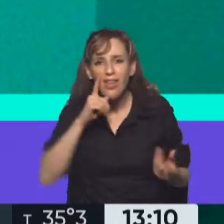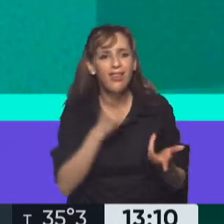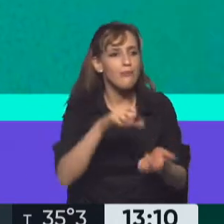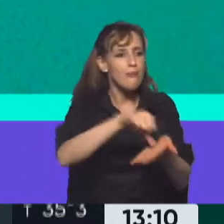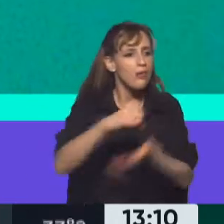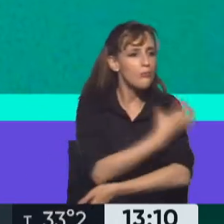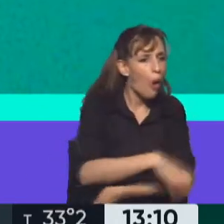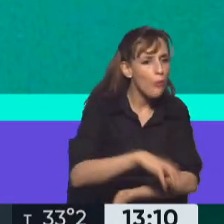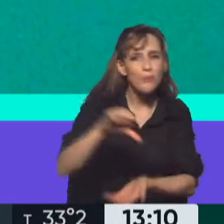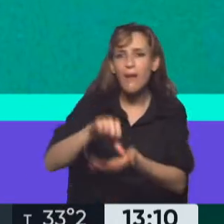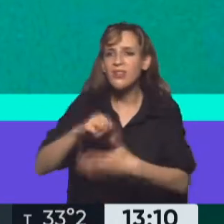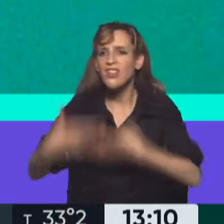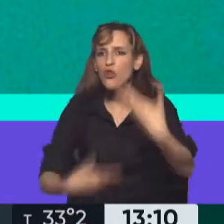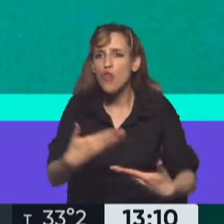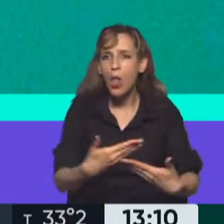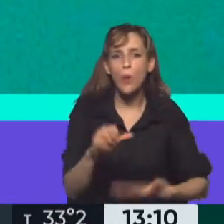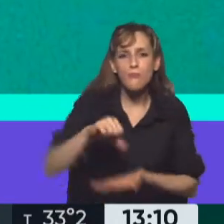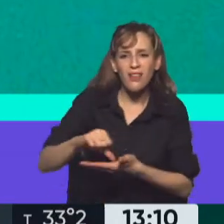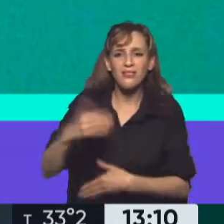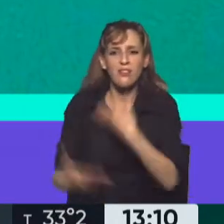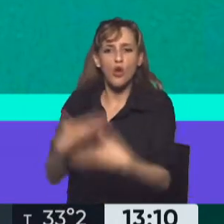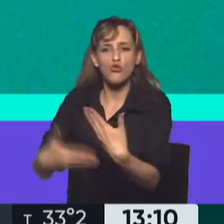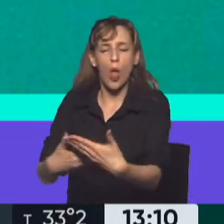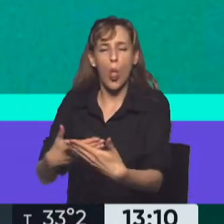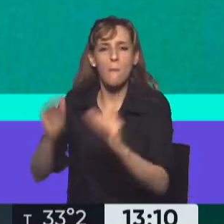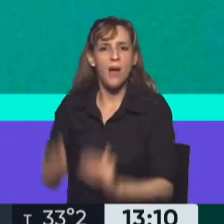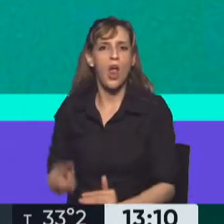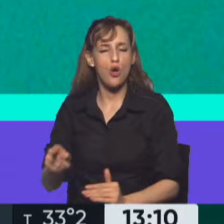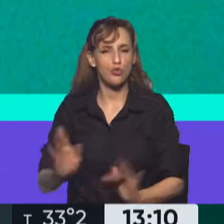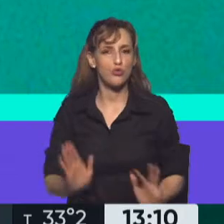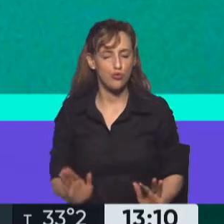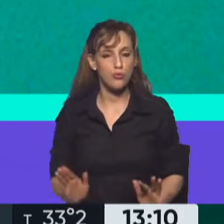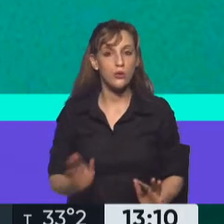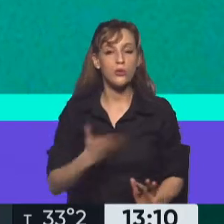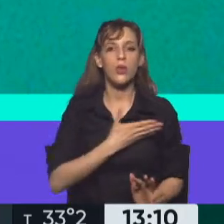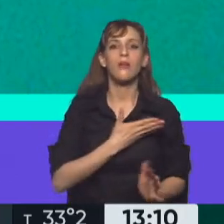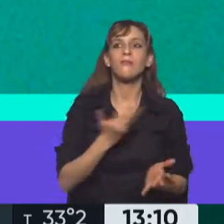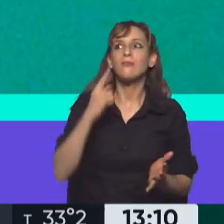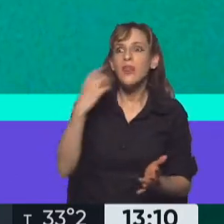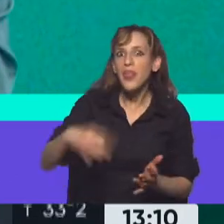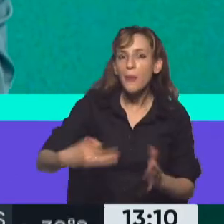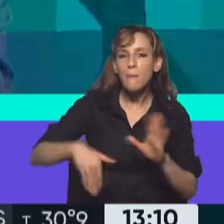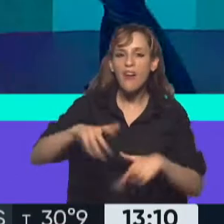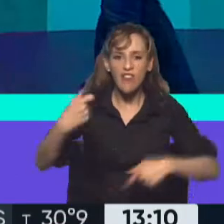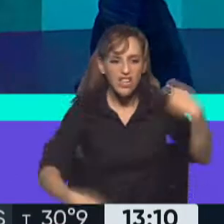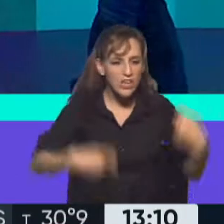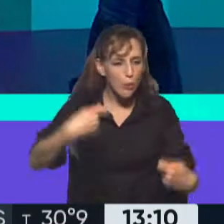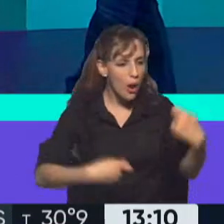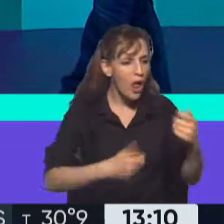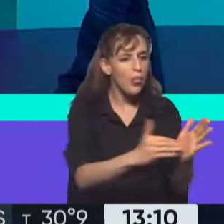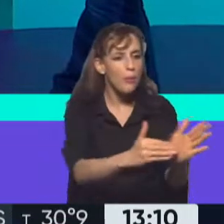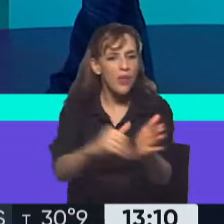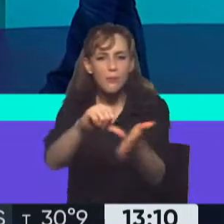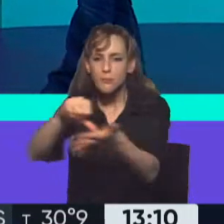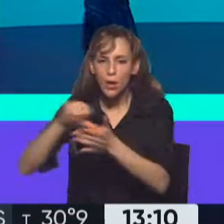medios? Nosotros planteamos que debería ser mucho más flexible el Fondo Monetario Internacional, porque además el mundo es muy desigual. Bueno, acá tenemos los datos de Piketty que